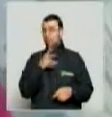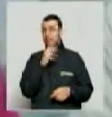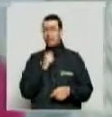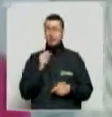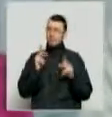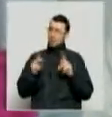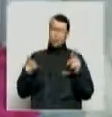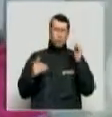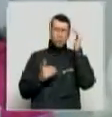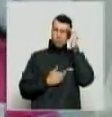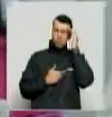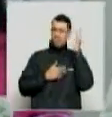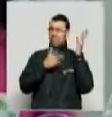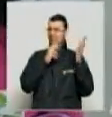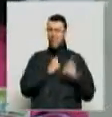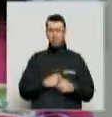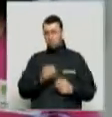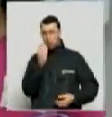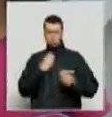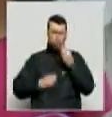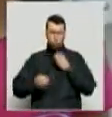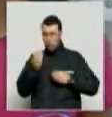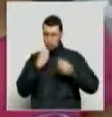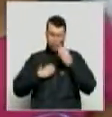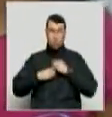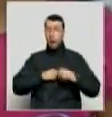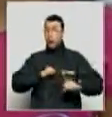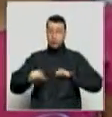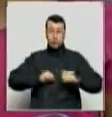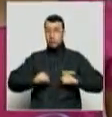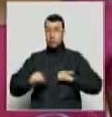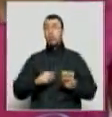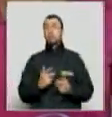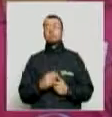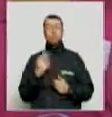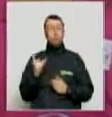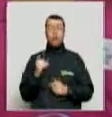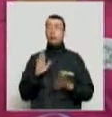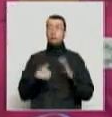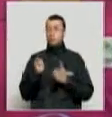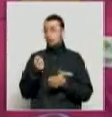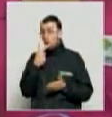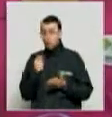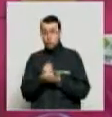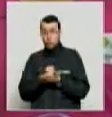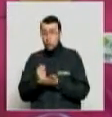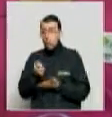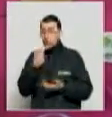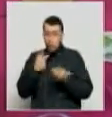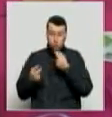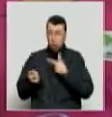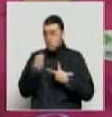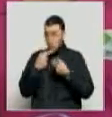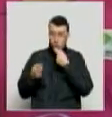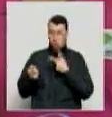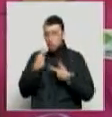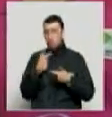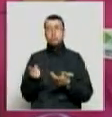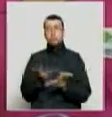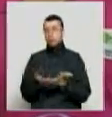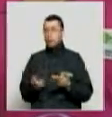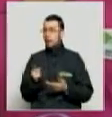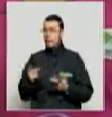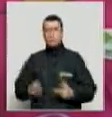de la población, la alimentación, la actividad física, el consumo inadecuado de medicamentos y un estilo de vida